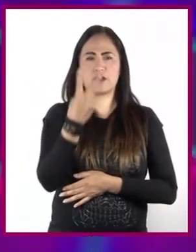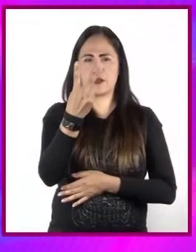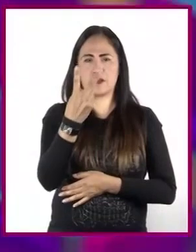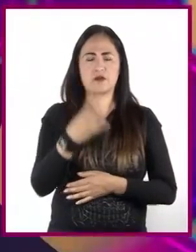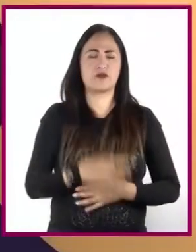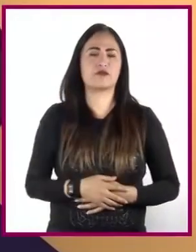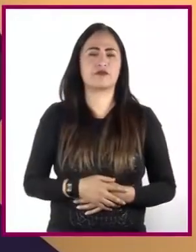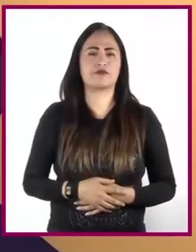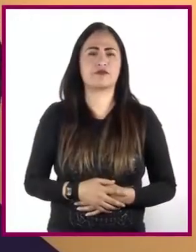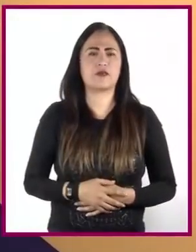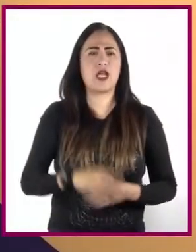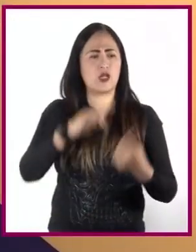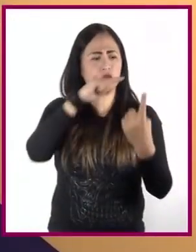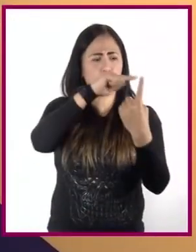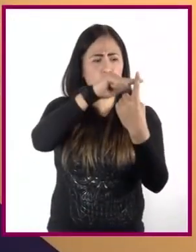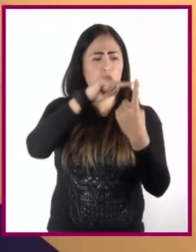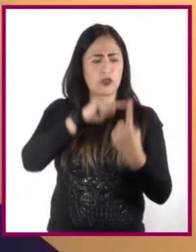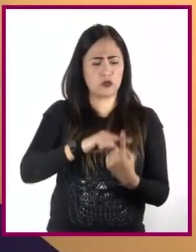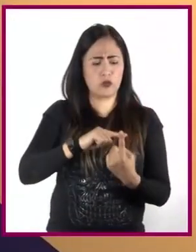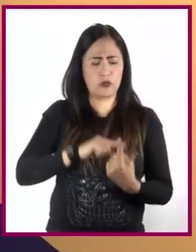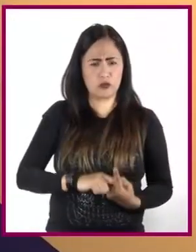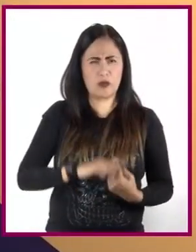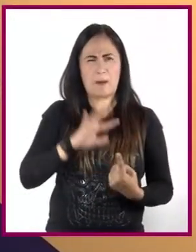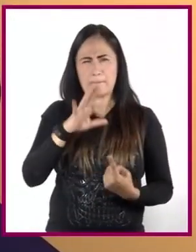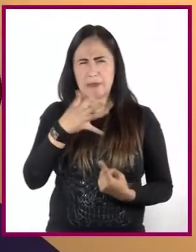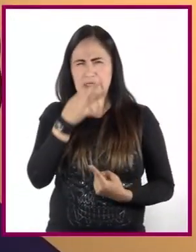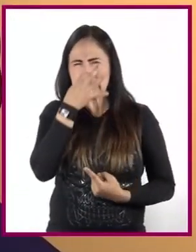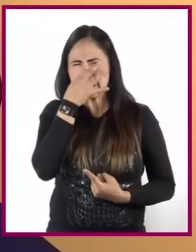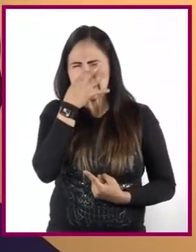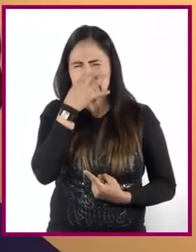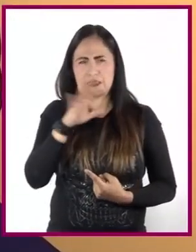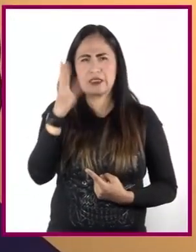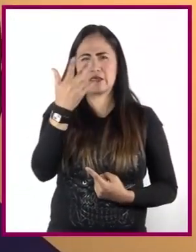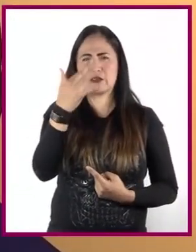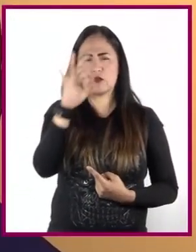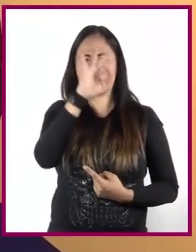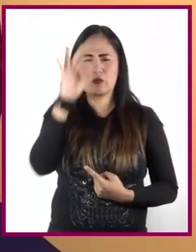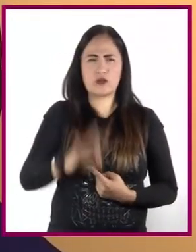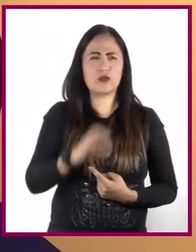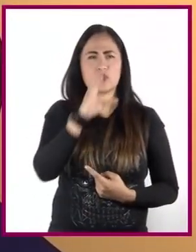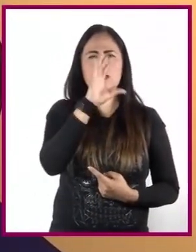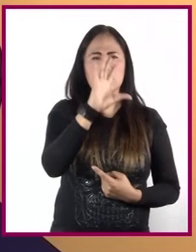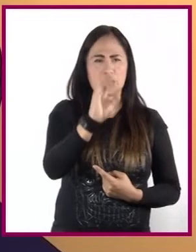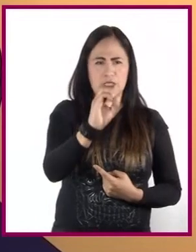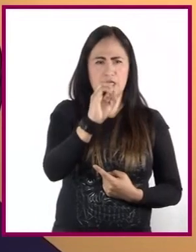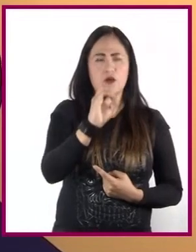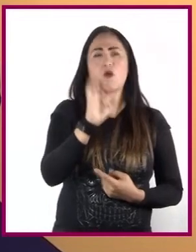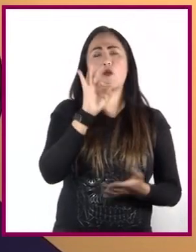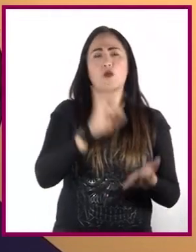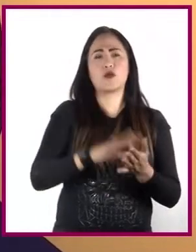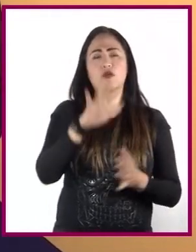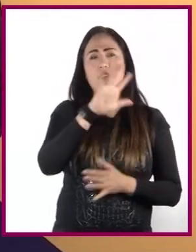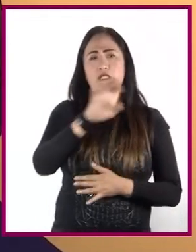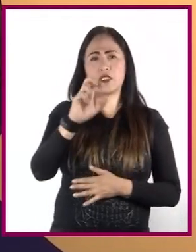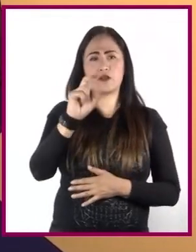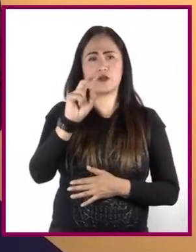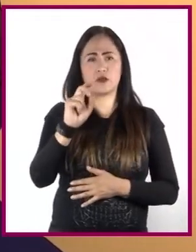0.432. De estas sumas, las dos que más se acercan son 0.523 y